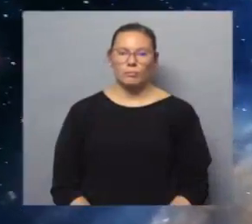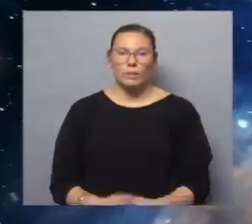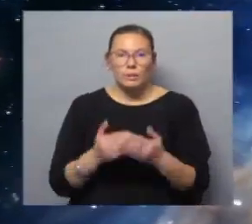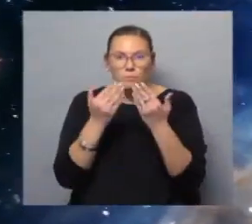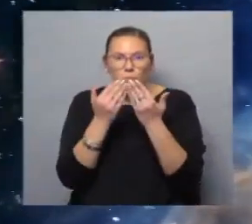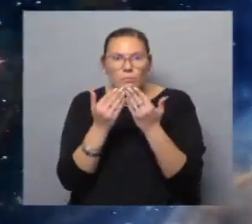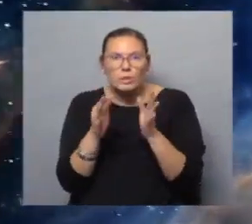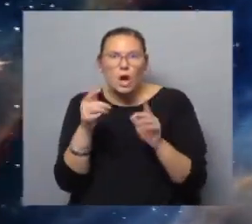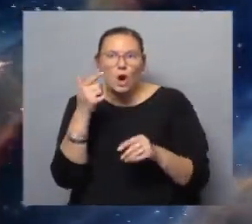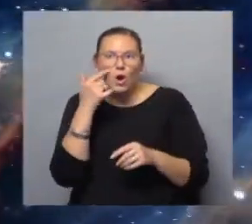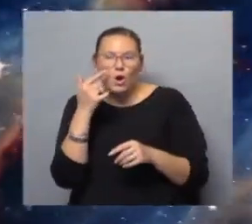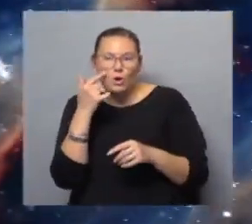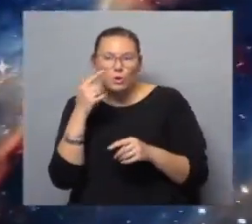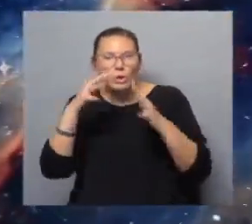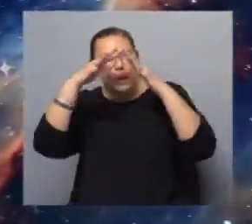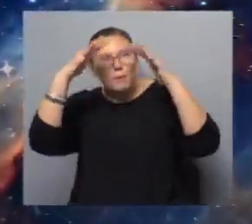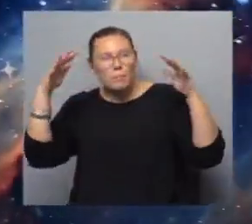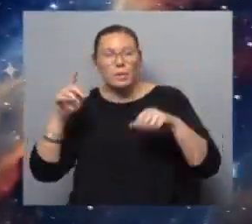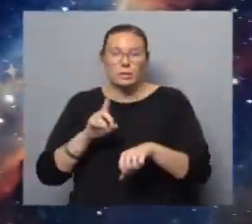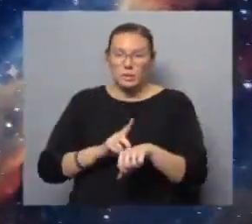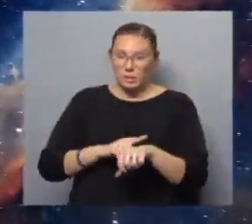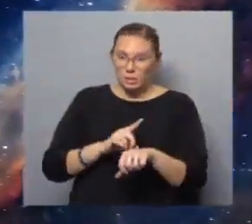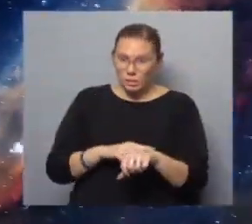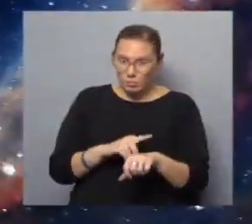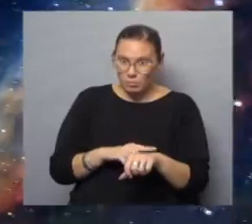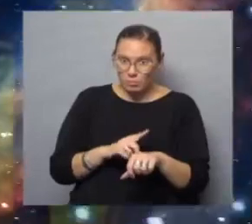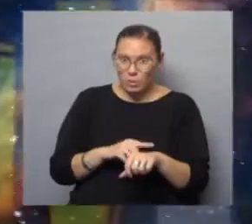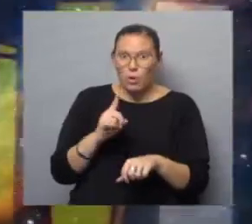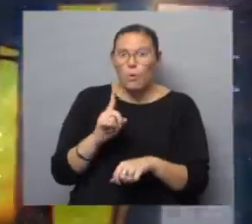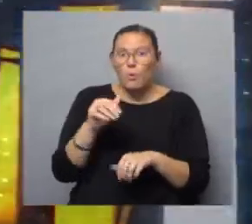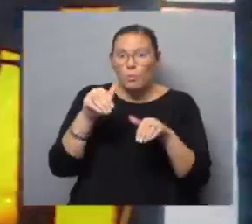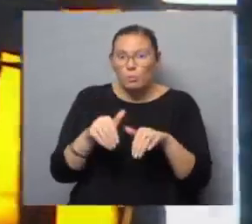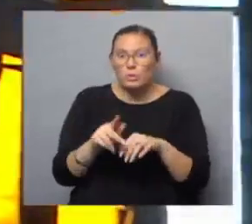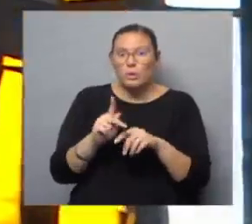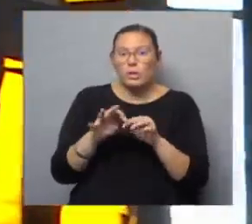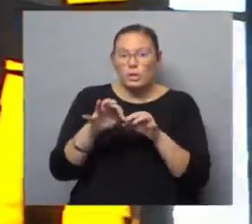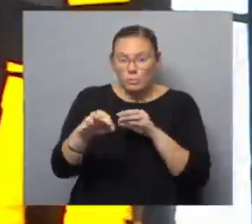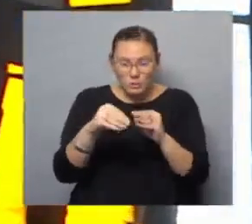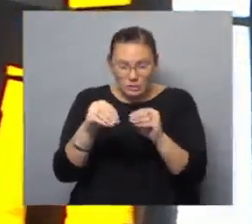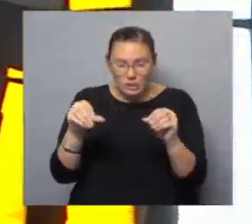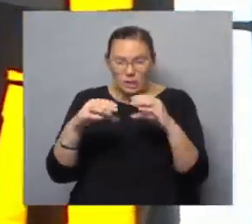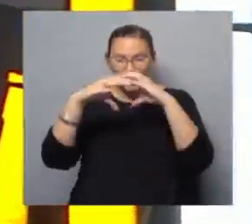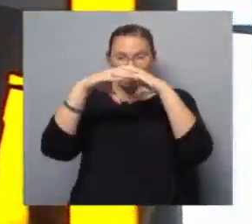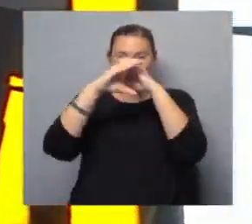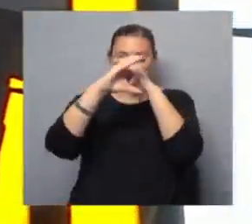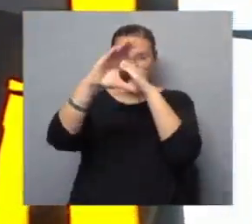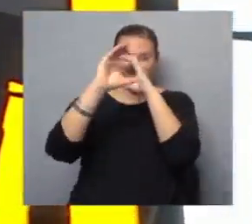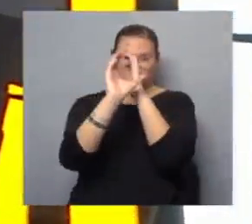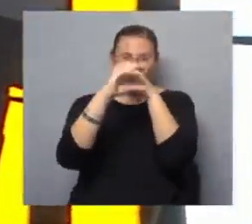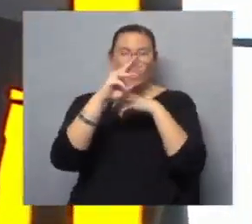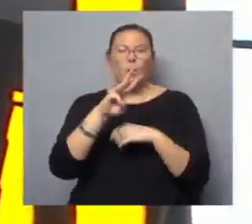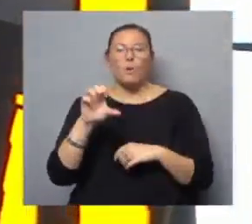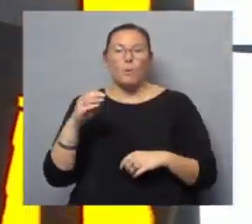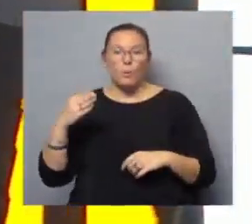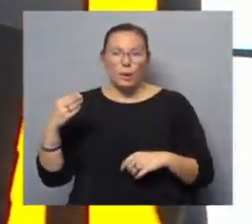Abrimos nuevos ojos hacia el espacio y también al tiempo. A 1 millón de kilómetros de la Tierra, el telescopio espacial James Webb